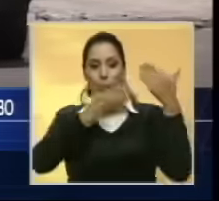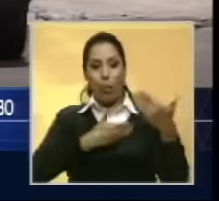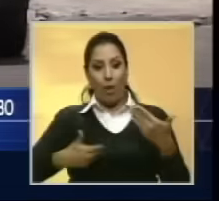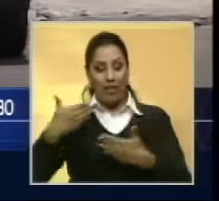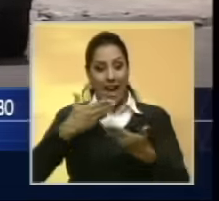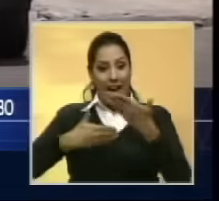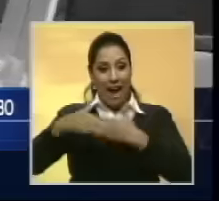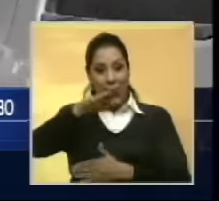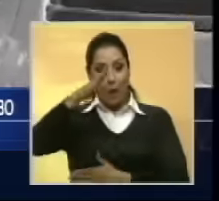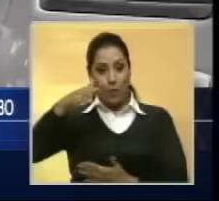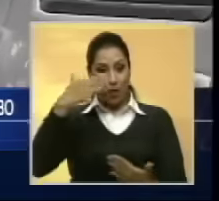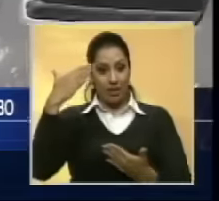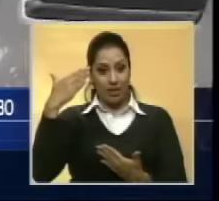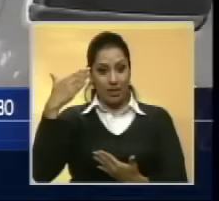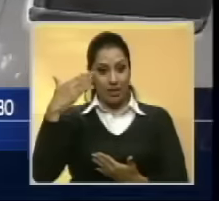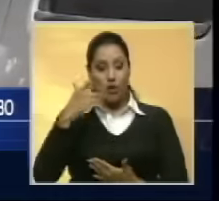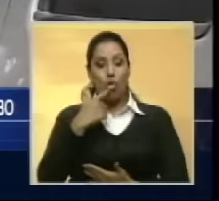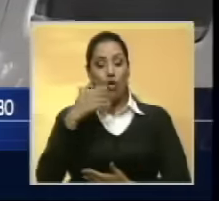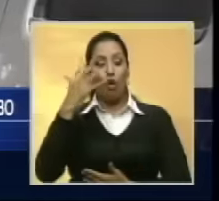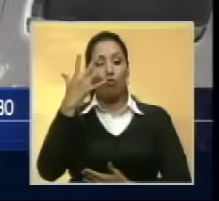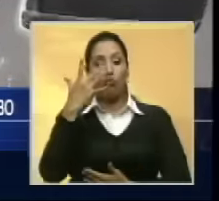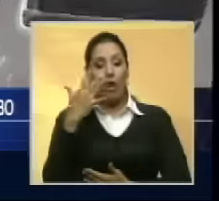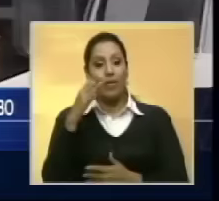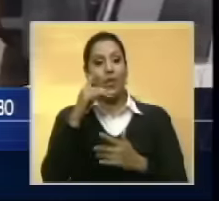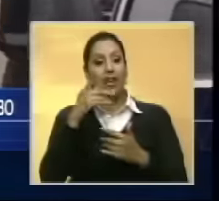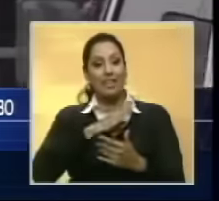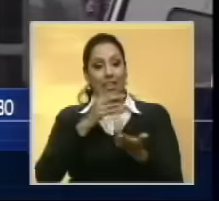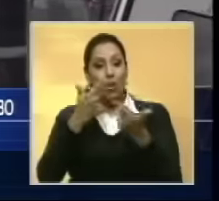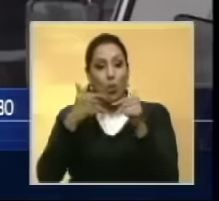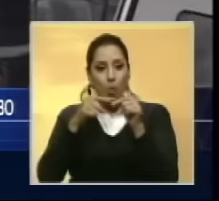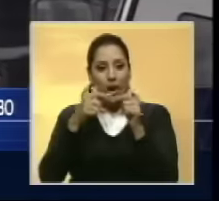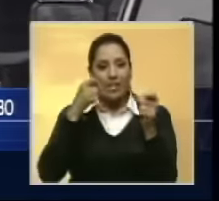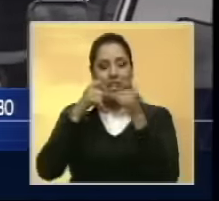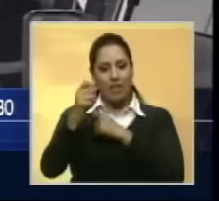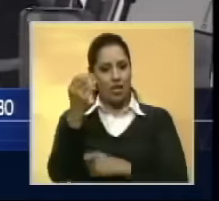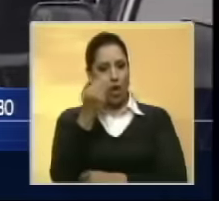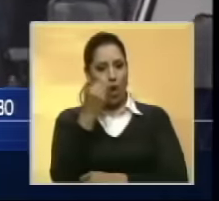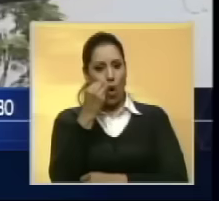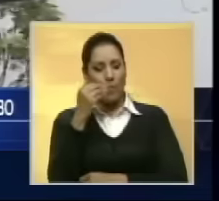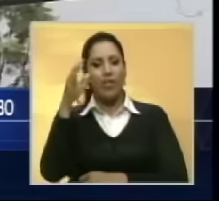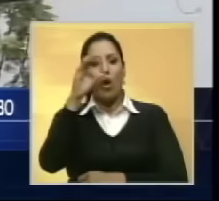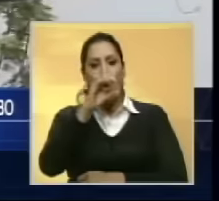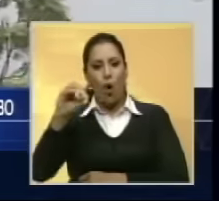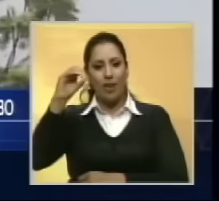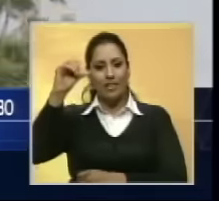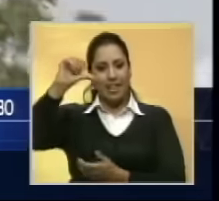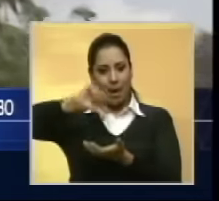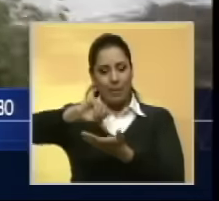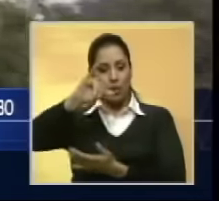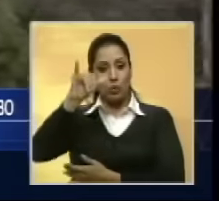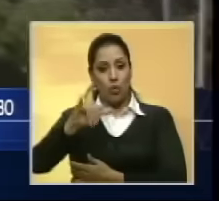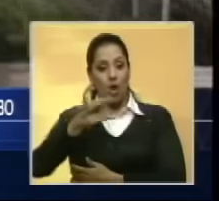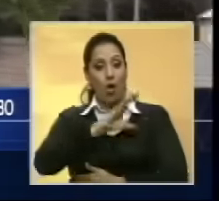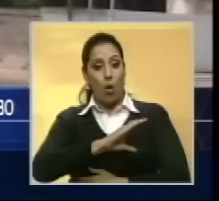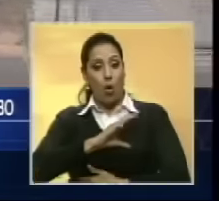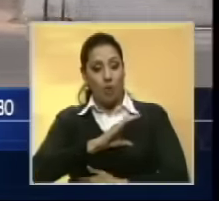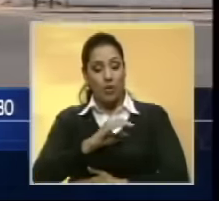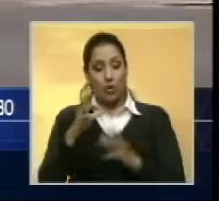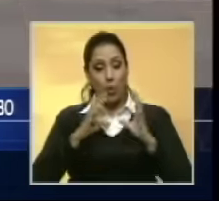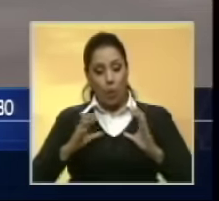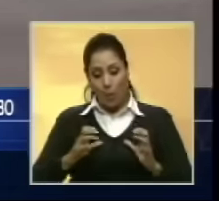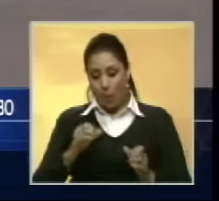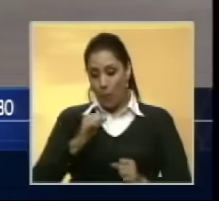una camioneta Chevrolet D-Max de color dorado, cuando se encontraba en una venta de comida al oeste de la capital zuliana. Una comisión del Cuerpo